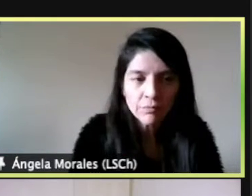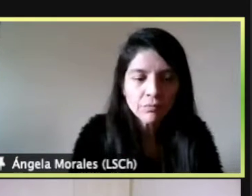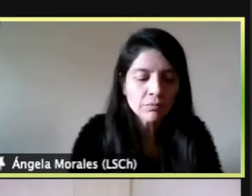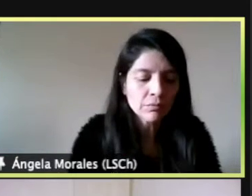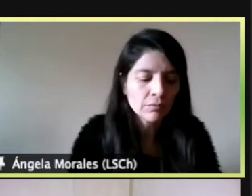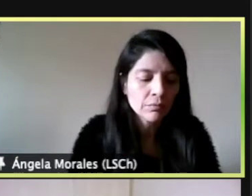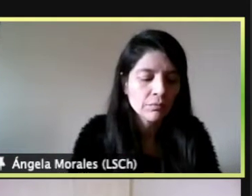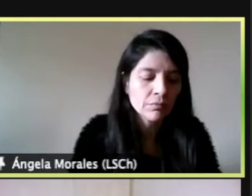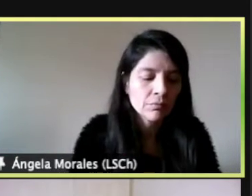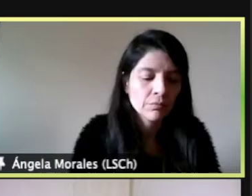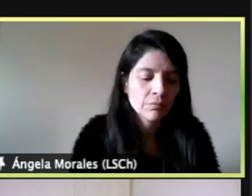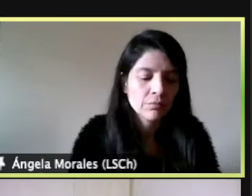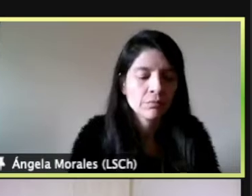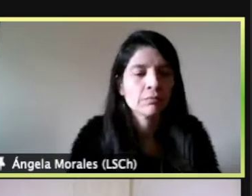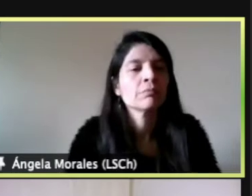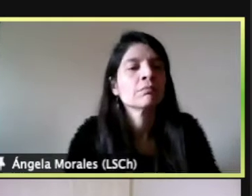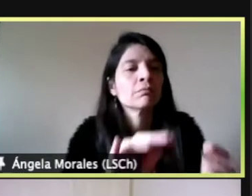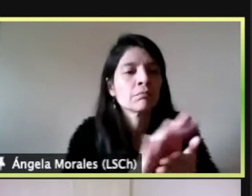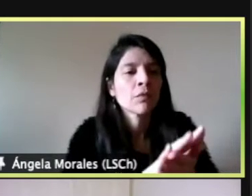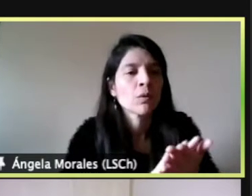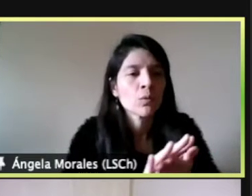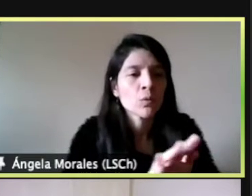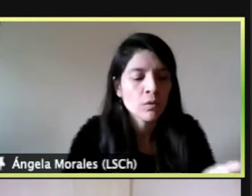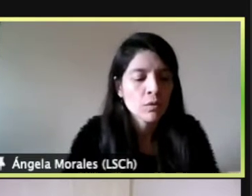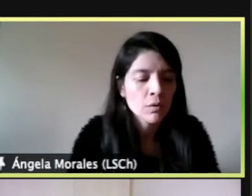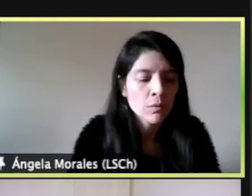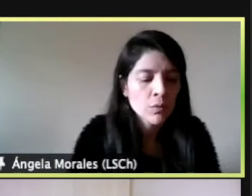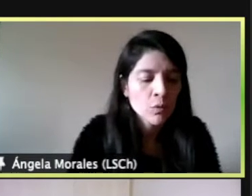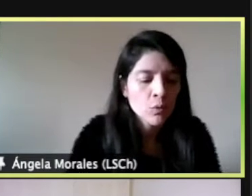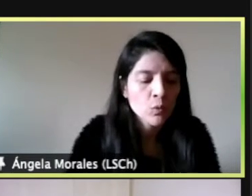si voy acá, también voy a decir